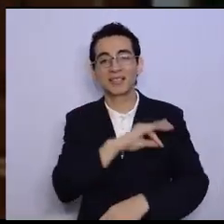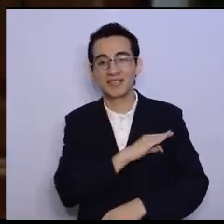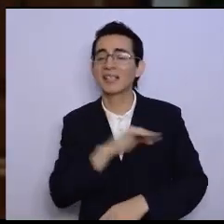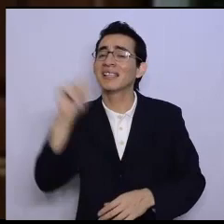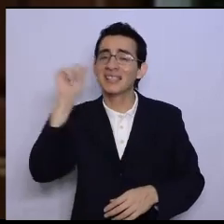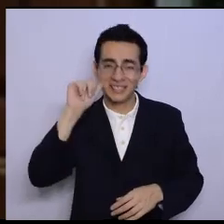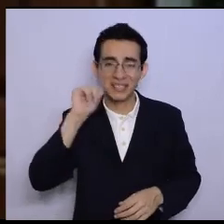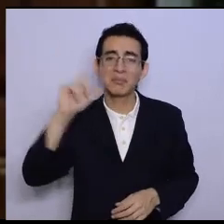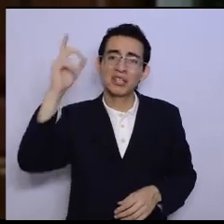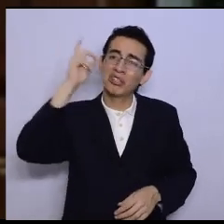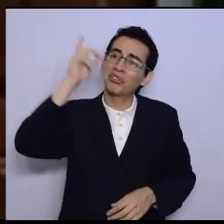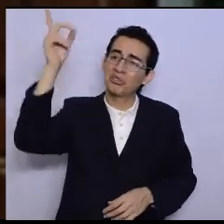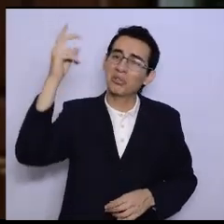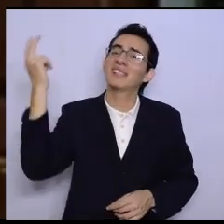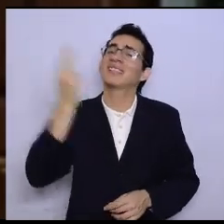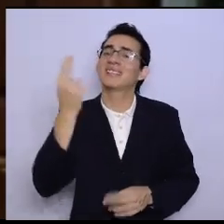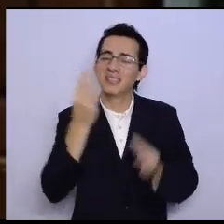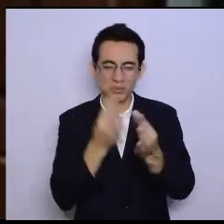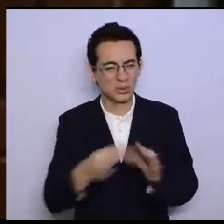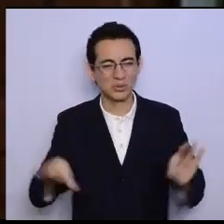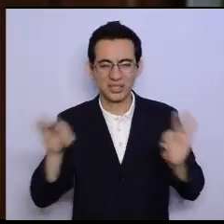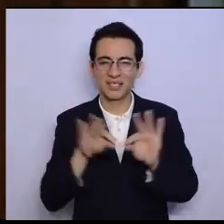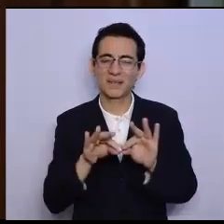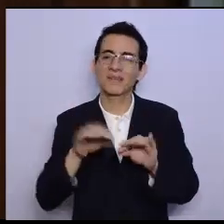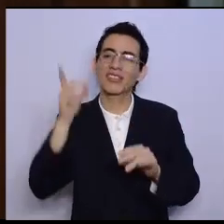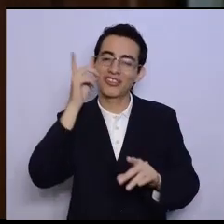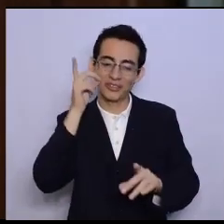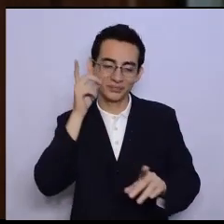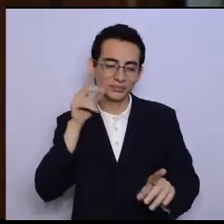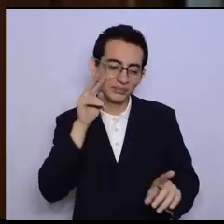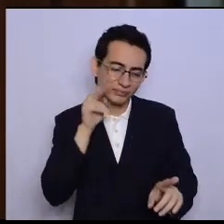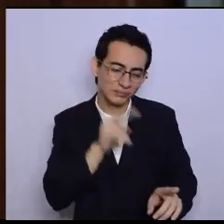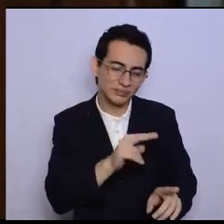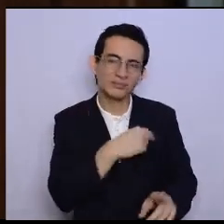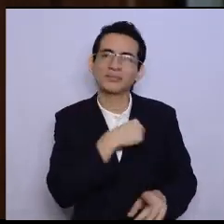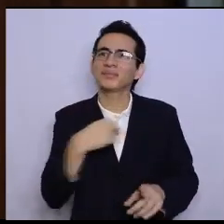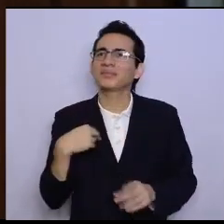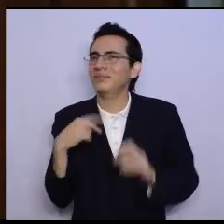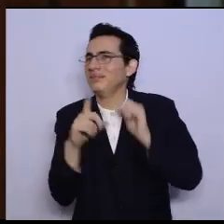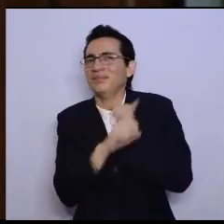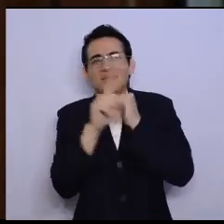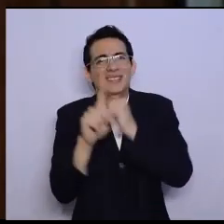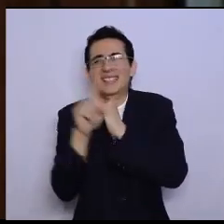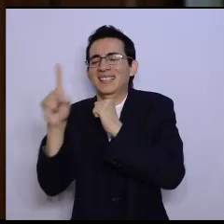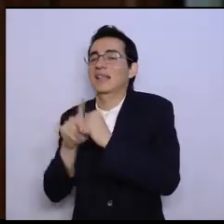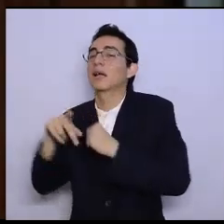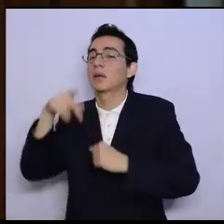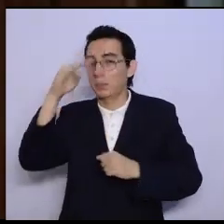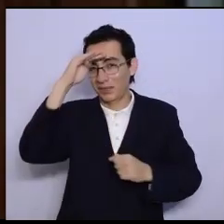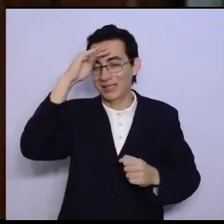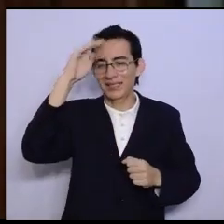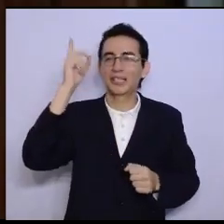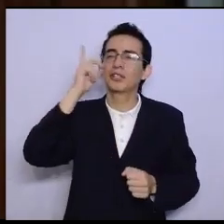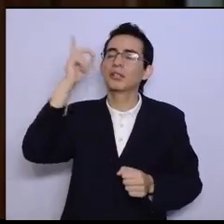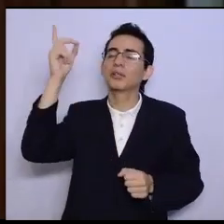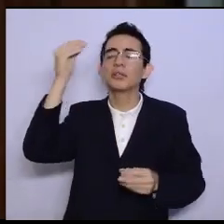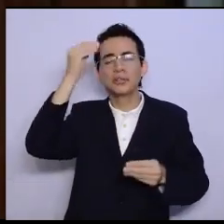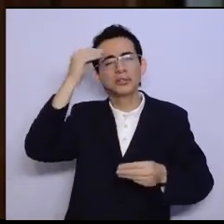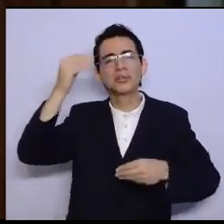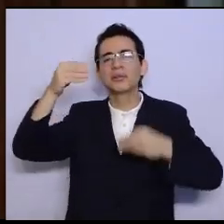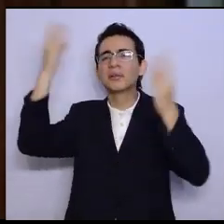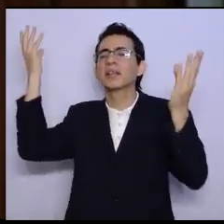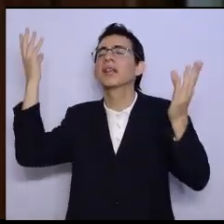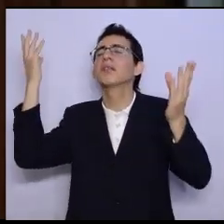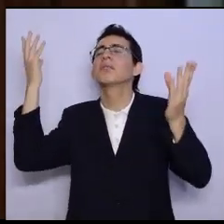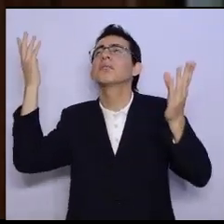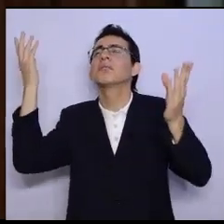Dios va a permitir que lleguemos al límite, pero nunca va a llegar tarde. Había un momento allí en que si Jesús no